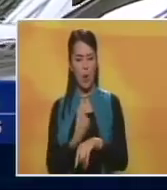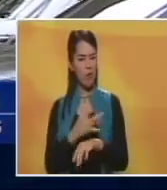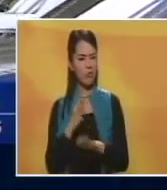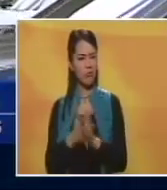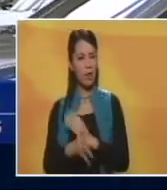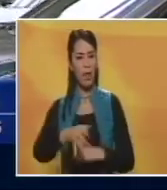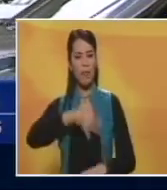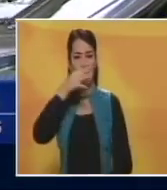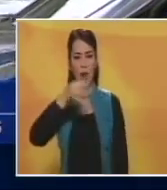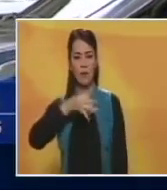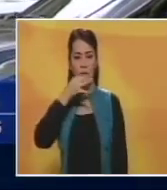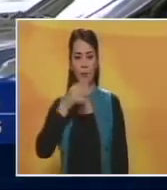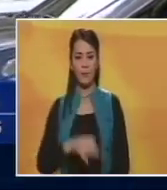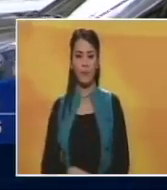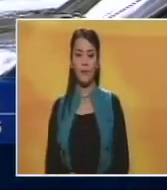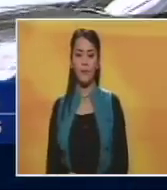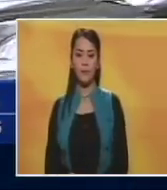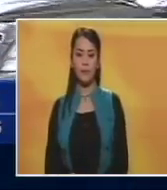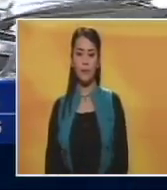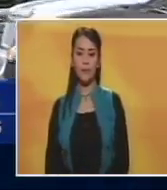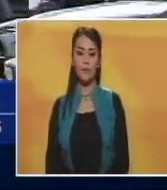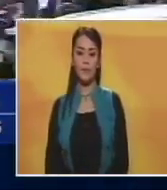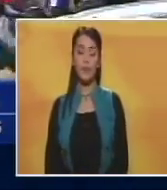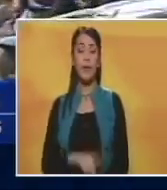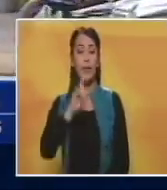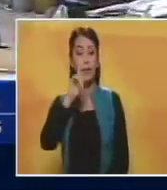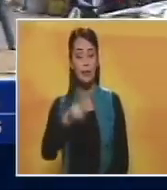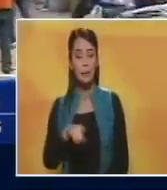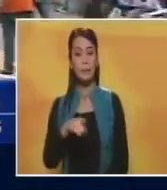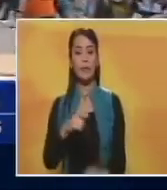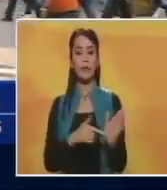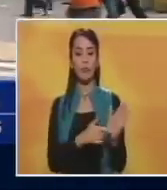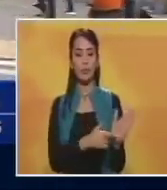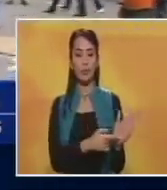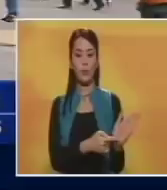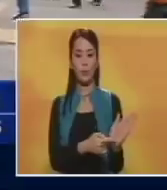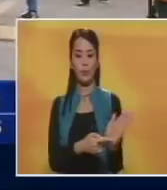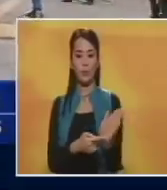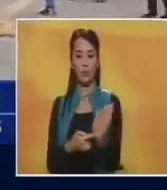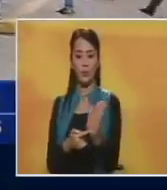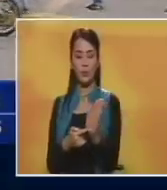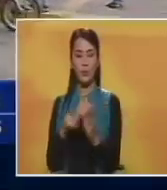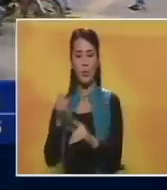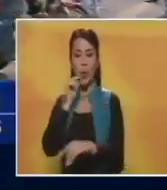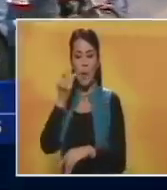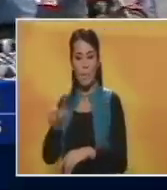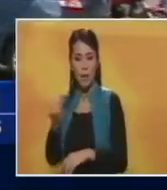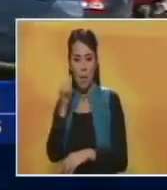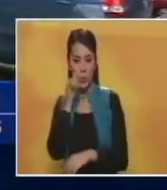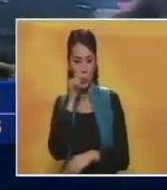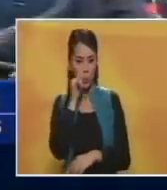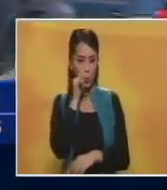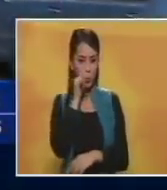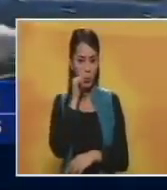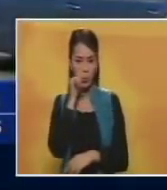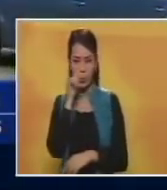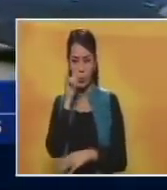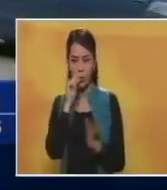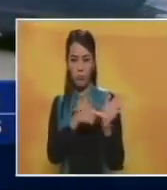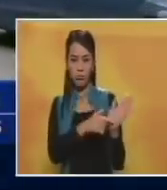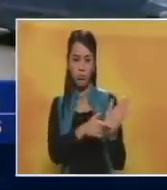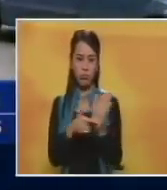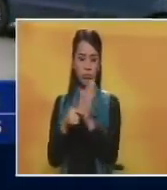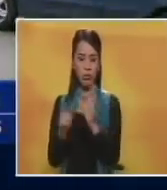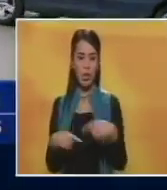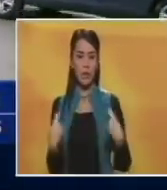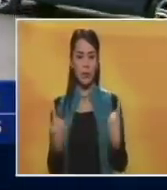la tarde. También vamos a presentarles cuál es el panorama. Vamos a ver si nuestro camarógrafo se los puede mostrar, el panorama